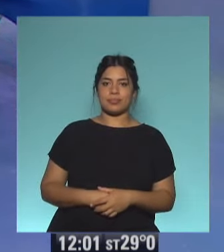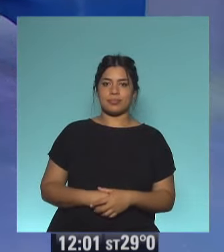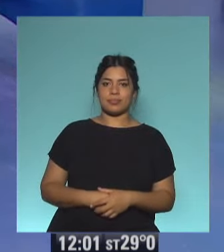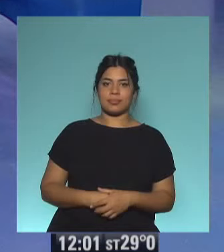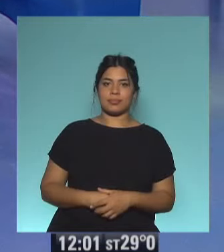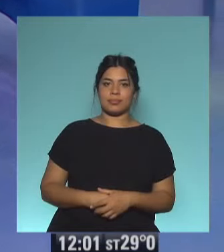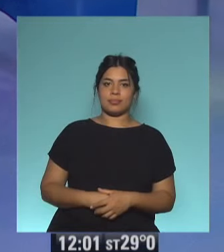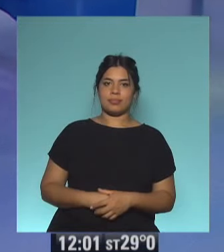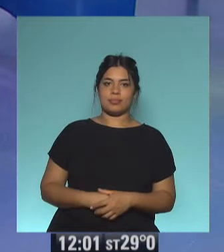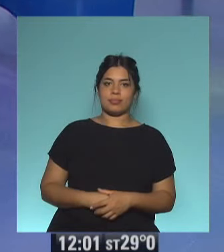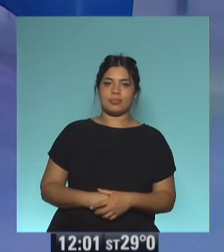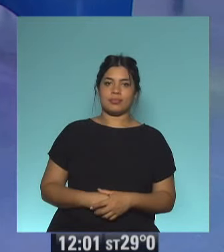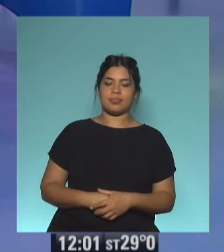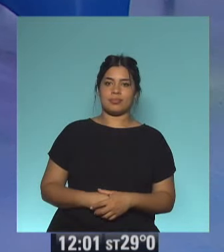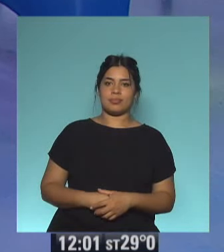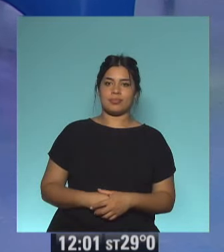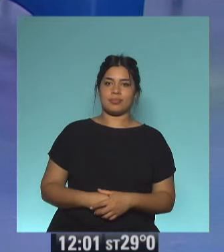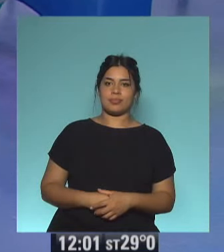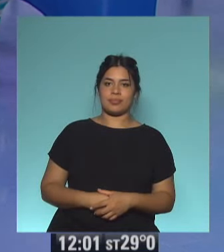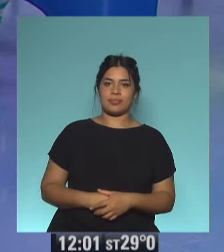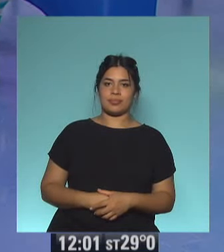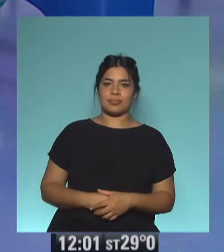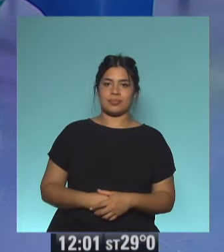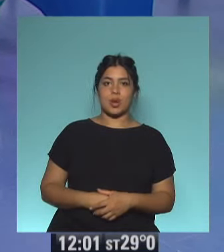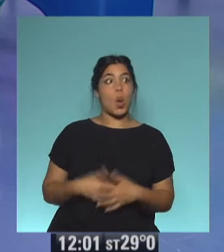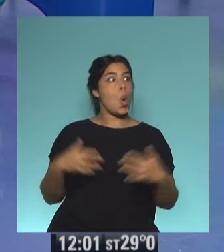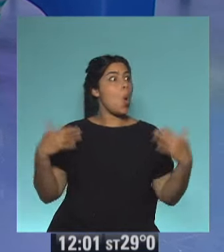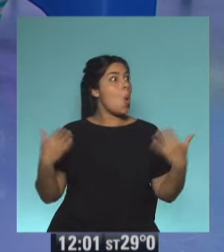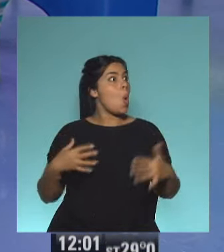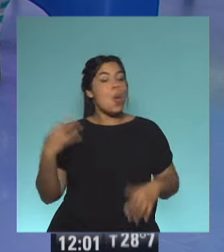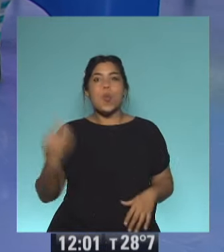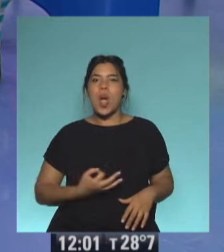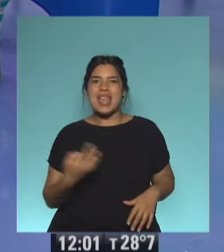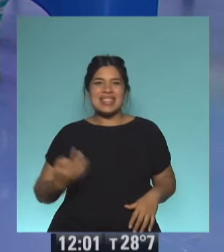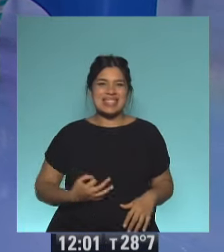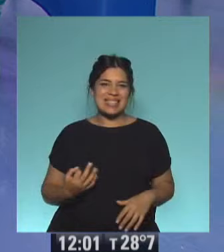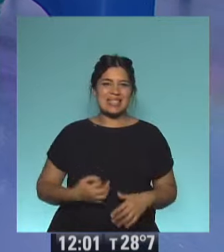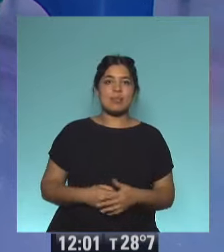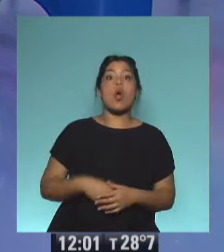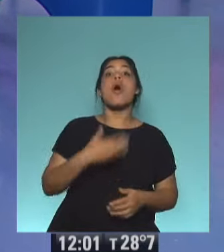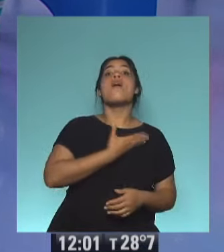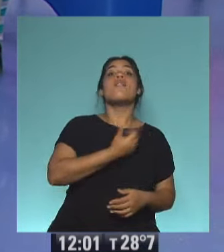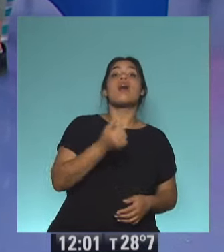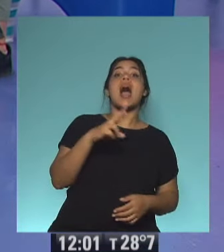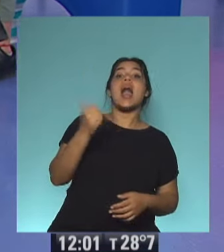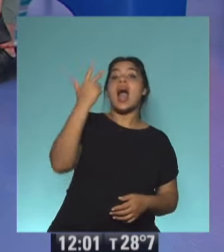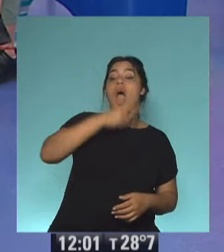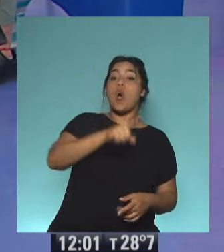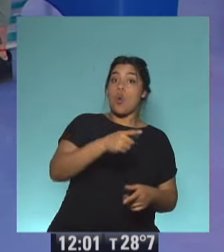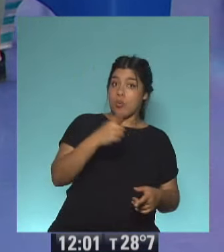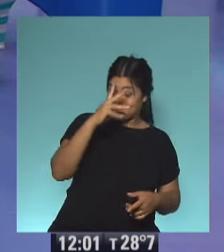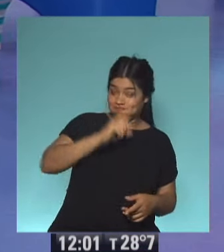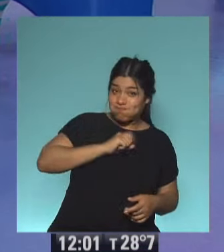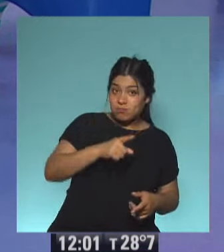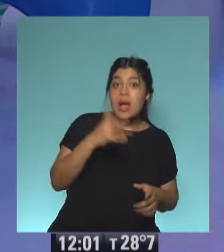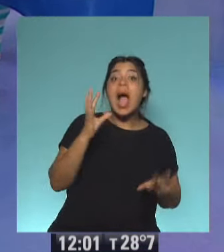que te espero, timba tiro que te estiro, timba, timba, timba tero. ¡Esa! ¡Muy bien! Fara, ¿te animás? ¿O te sabés algún trabalenguas que nos